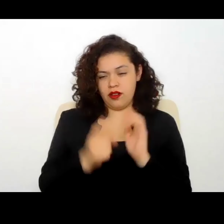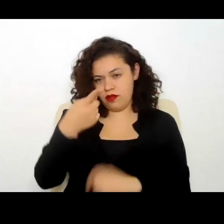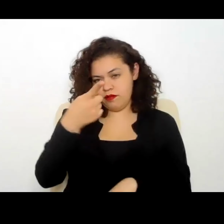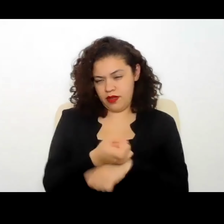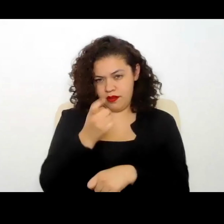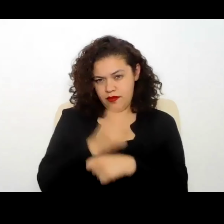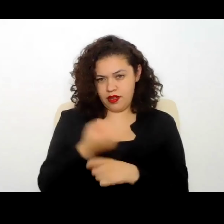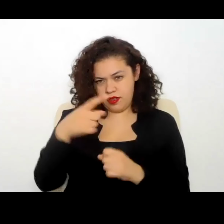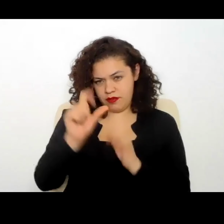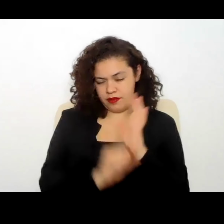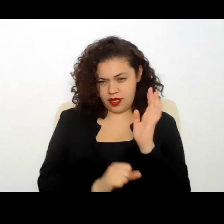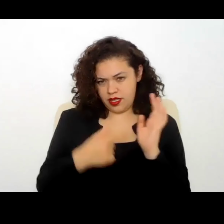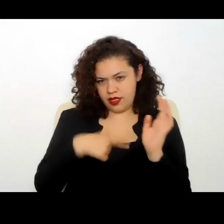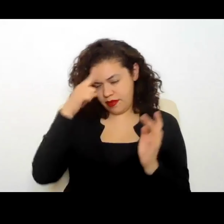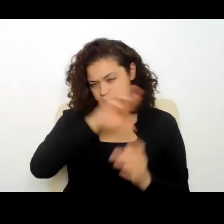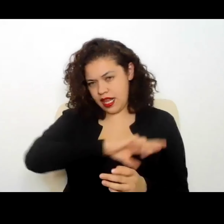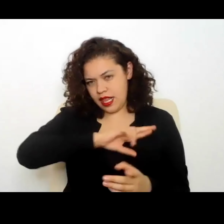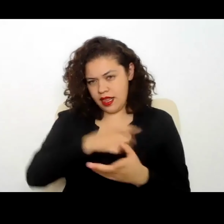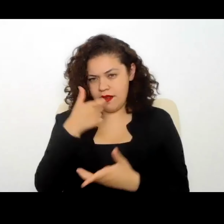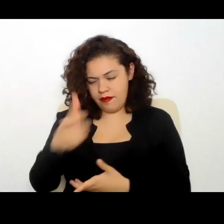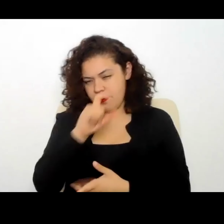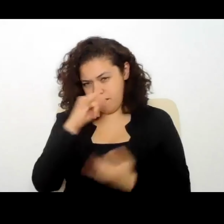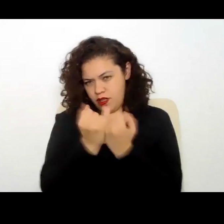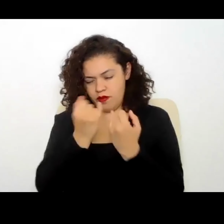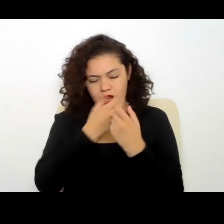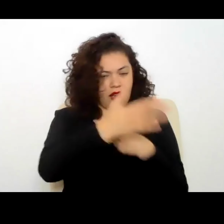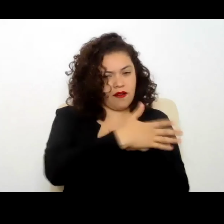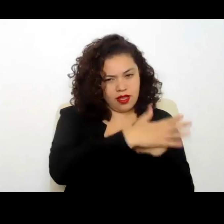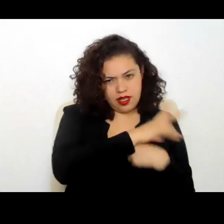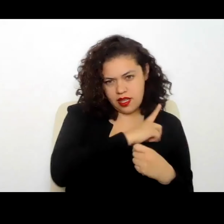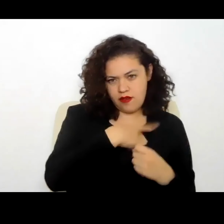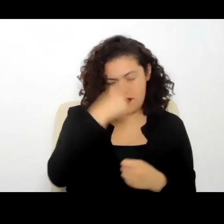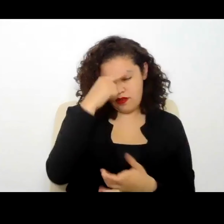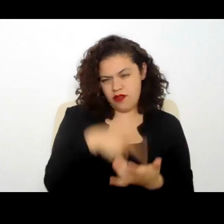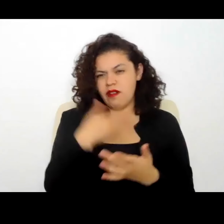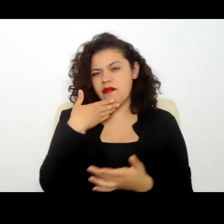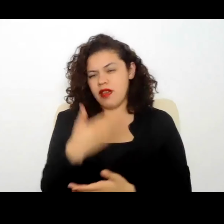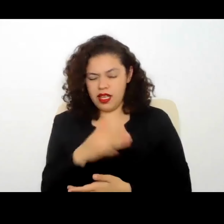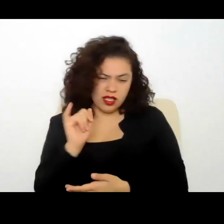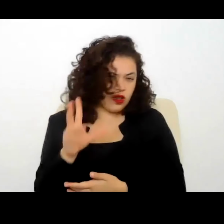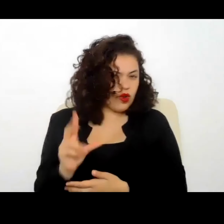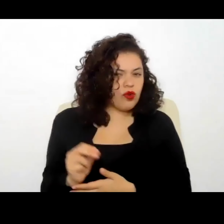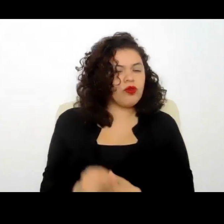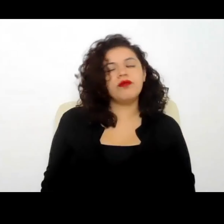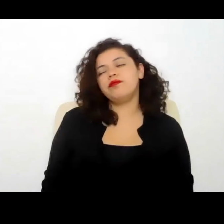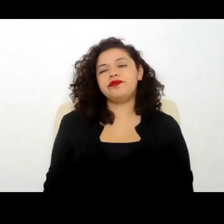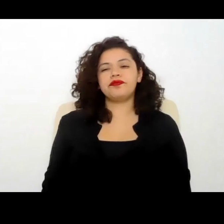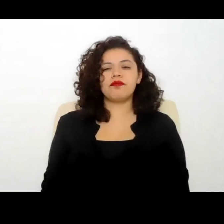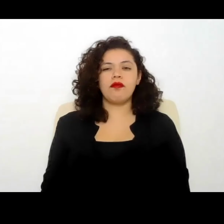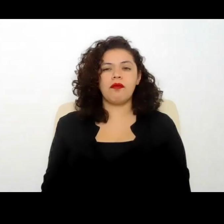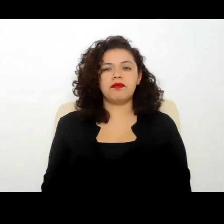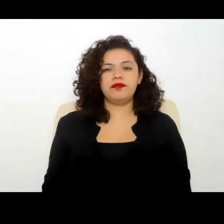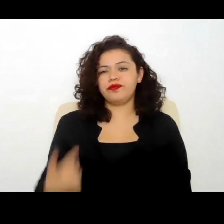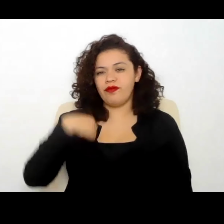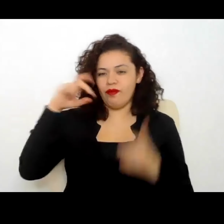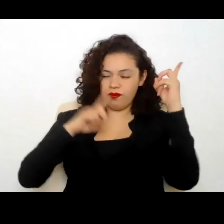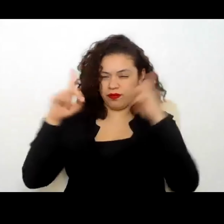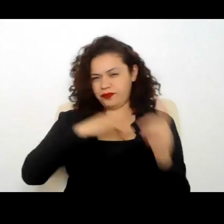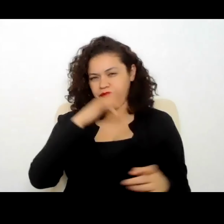renta. Entonces, quería saber si esto sí es como correcto, porque sí, me queda ahí como la duda.